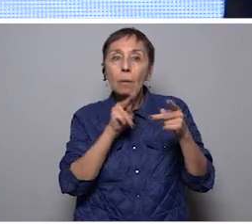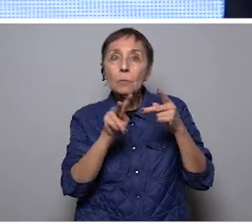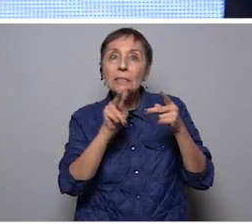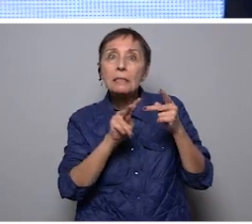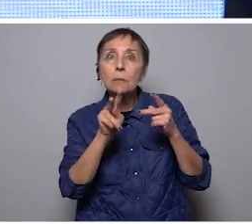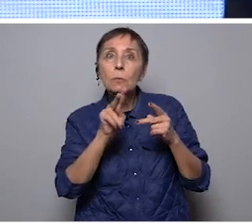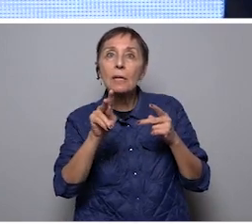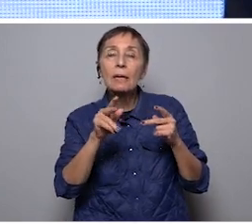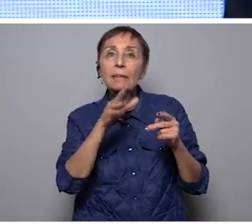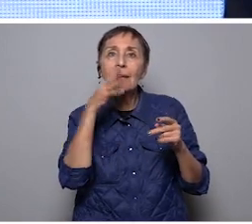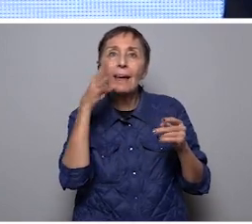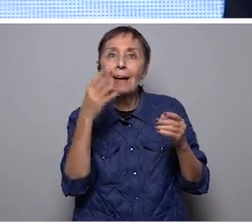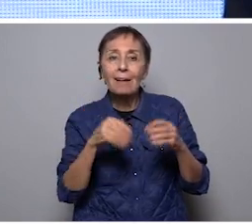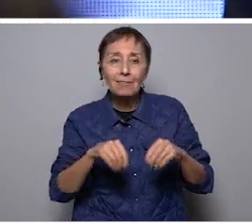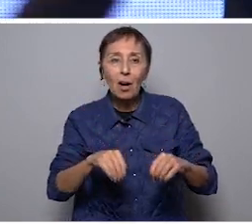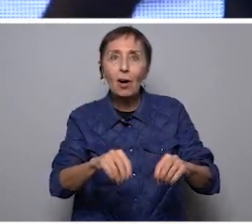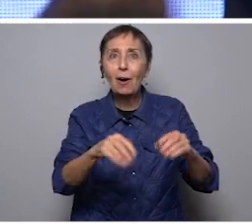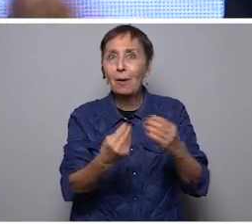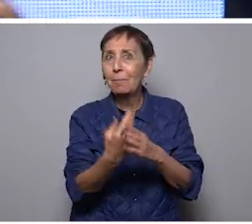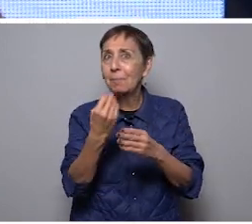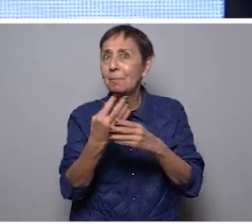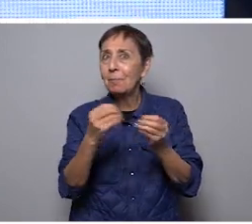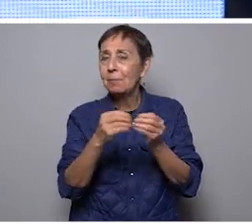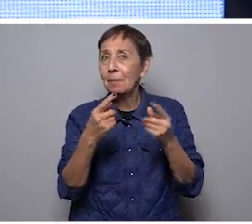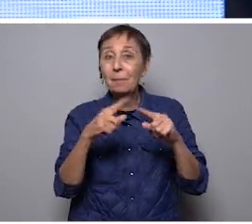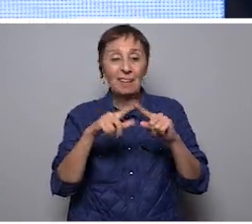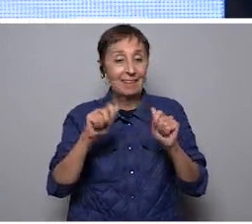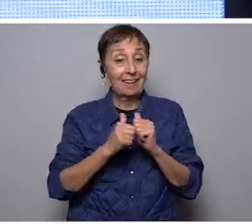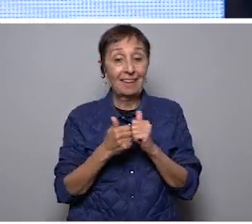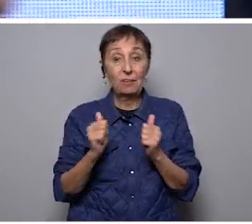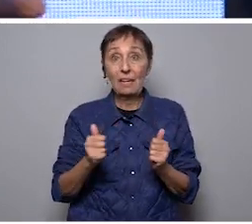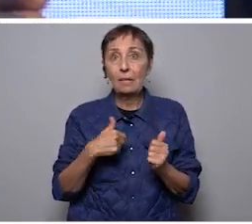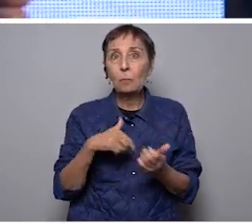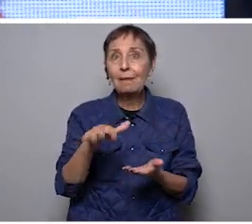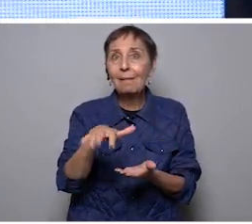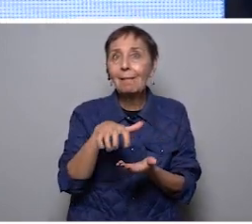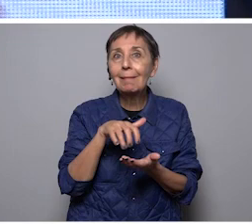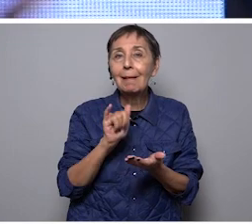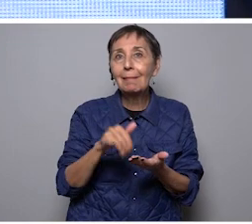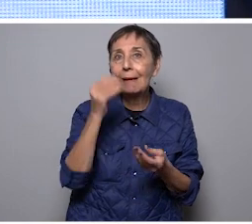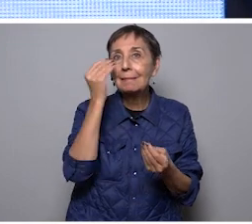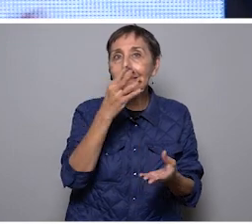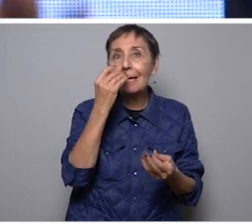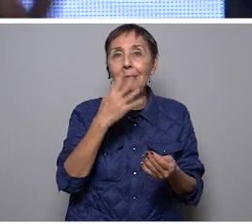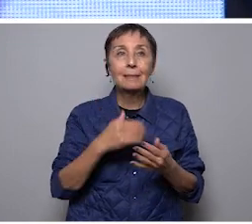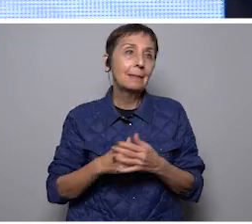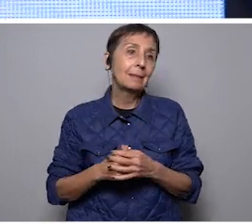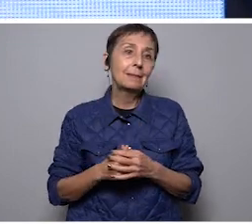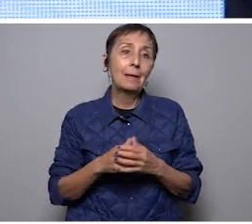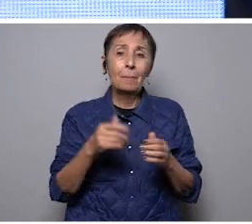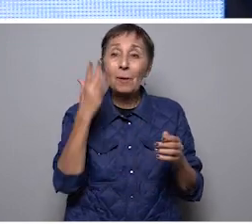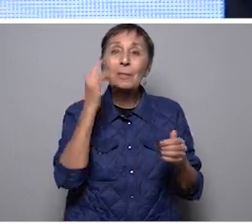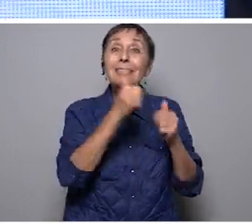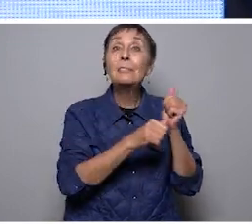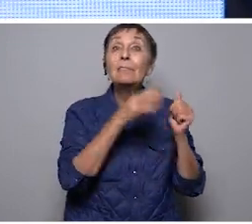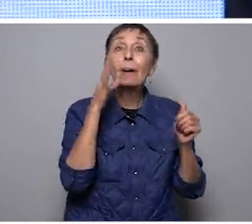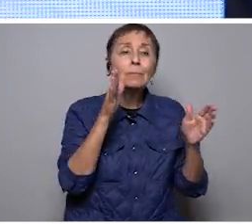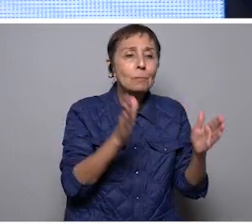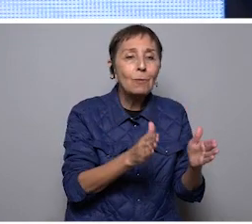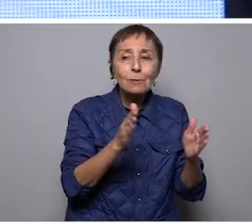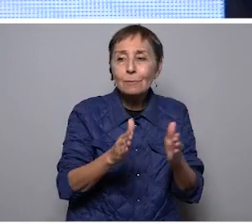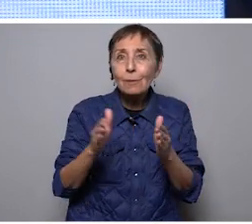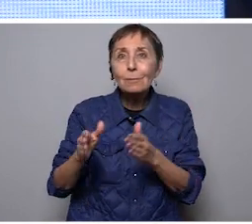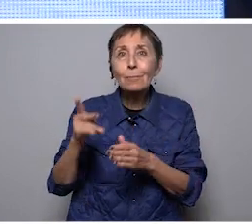recoger estos datos de miles de pequeñas parcelas para poder tenerlos este en datos que